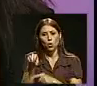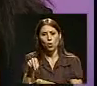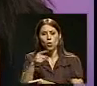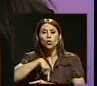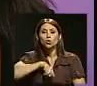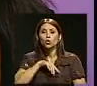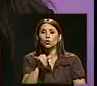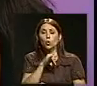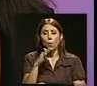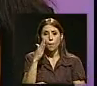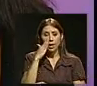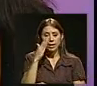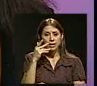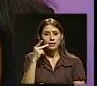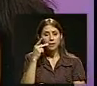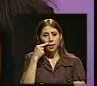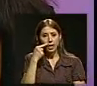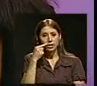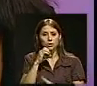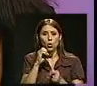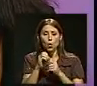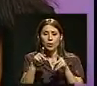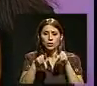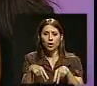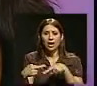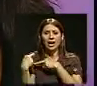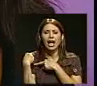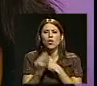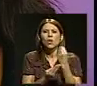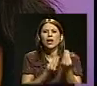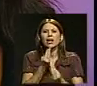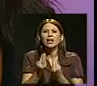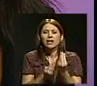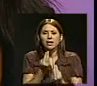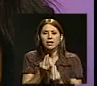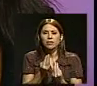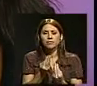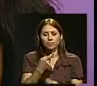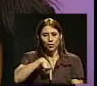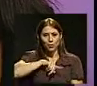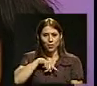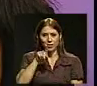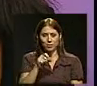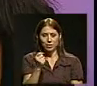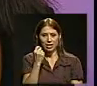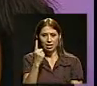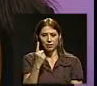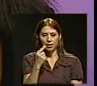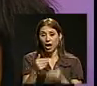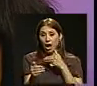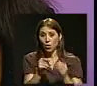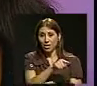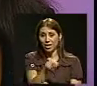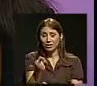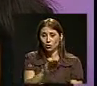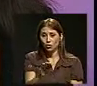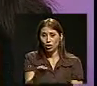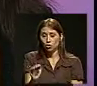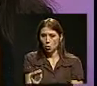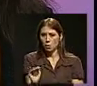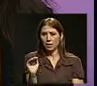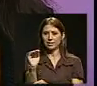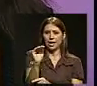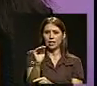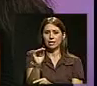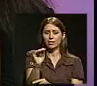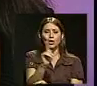padres, madres o encargados? Bueno, entender que aunque los niños son un poco más grandes, no podemos darles el eterno discurso de usted